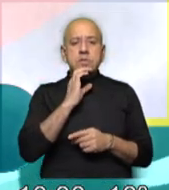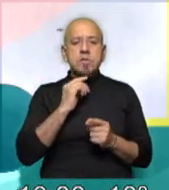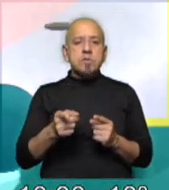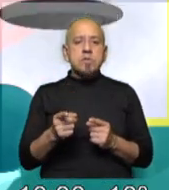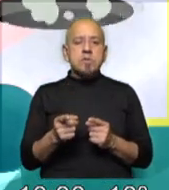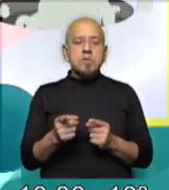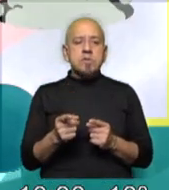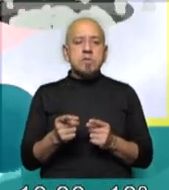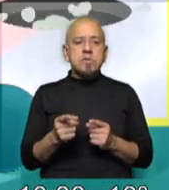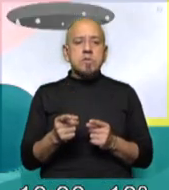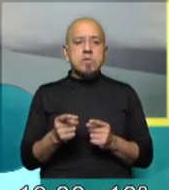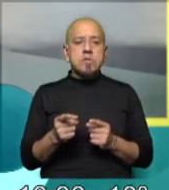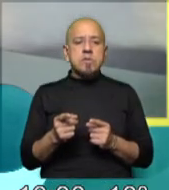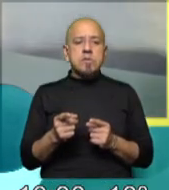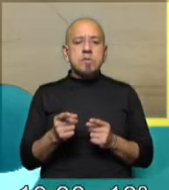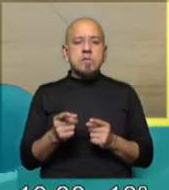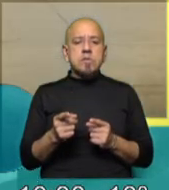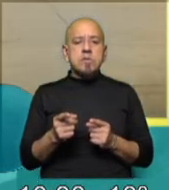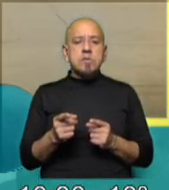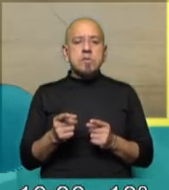viendo el capítulo